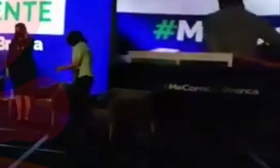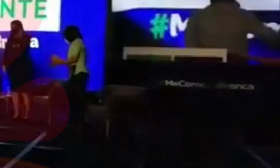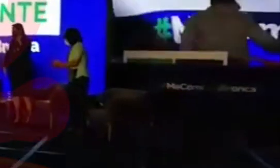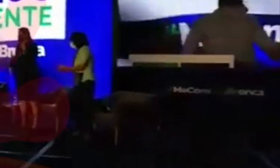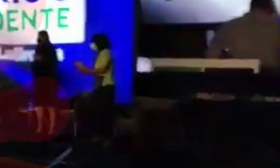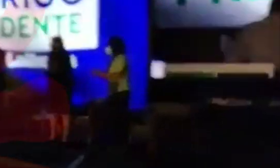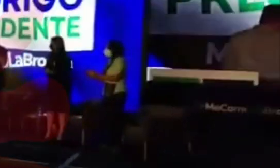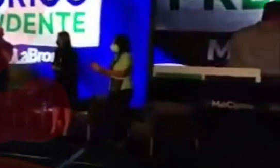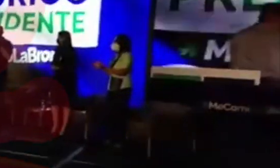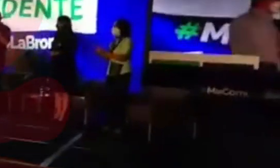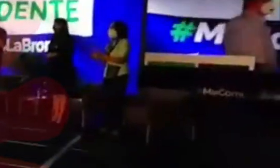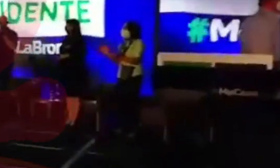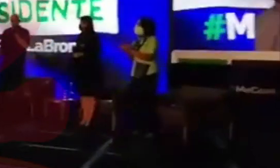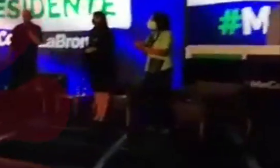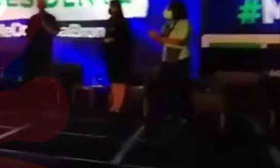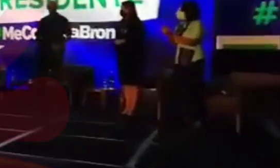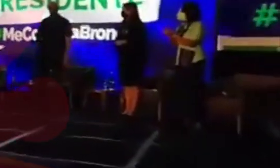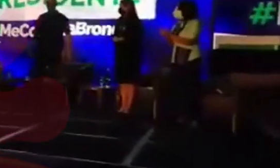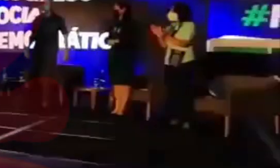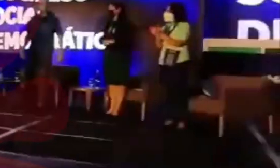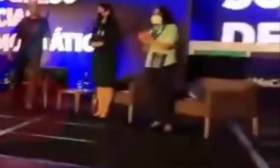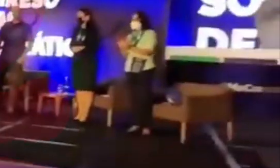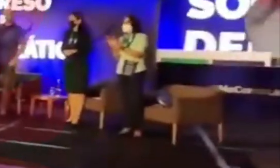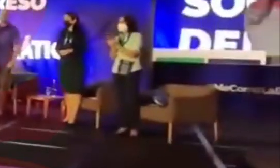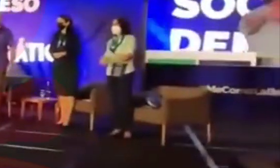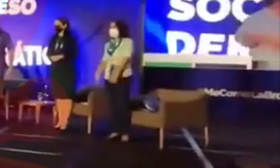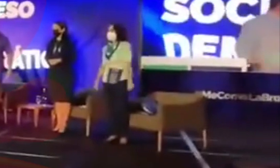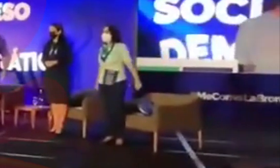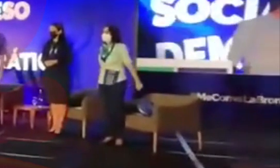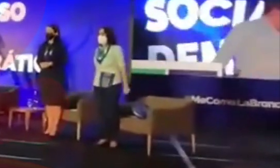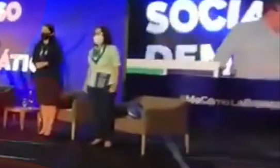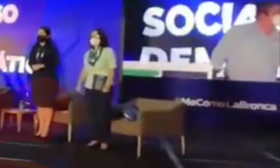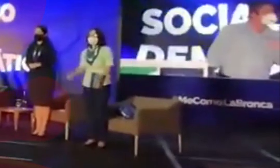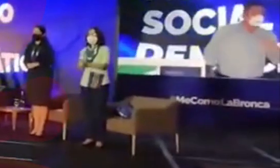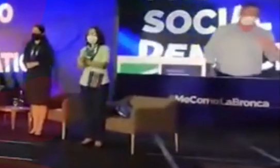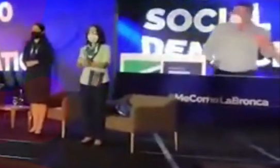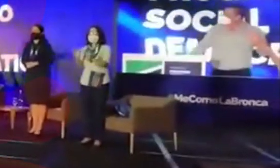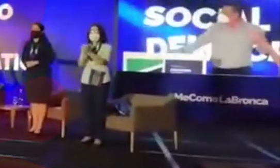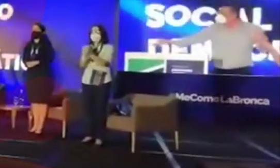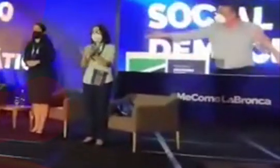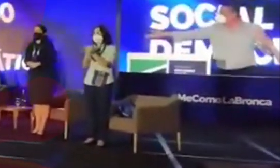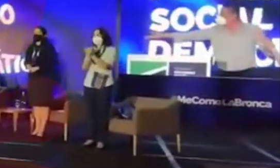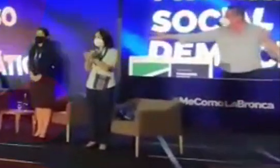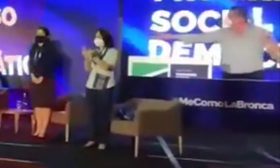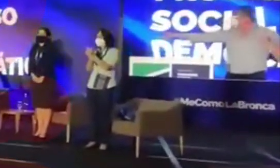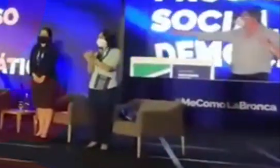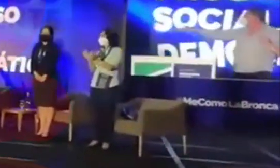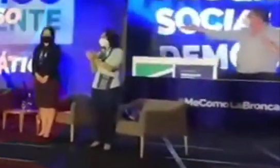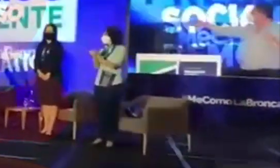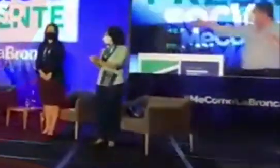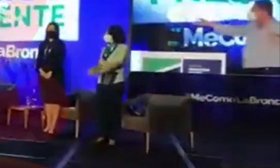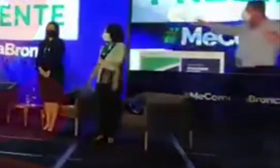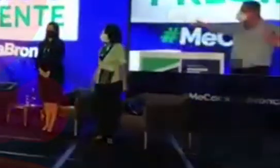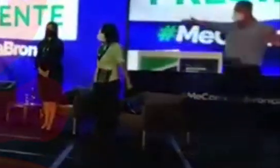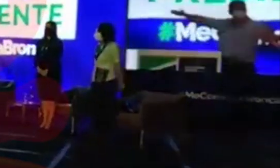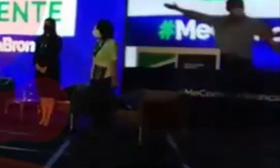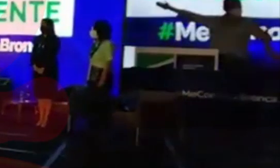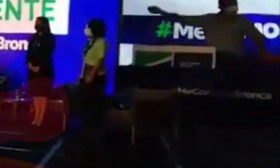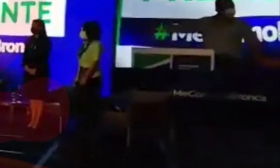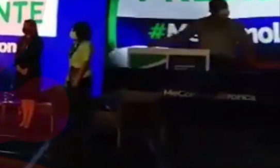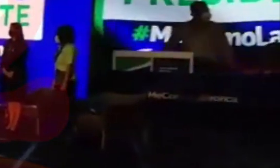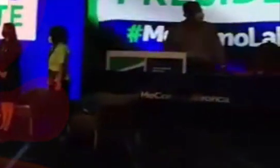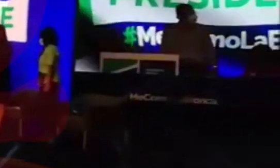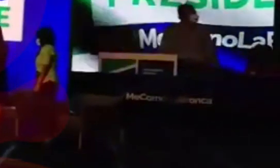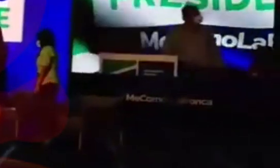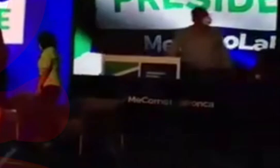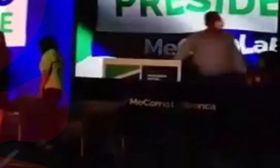luchar contra el fraude reestructurar la deuda pública y flexibilizar la regla fiscal finalmente la actualización del estudio